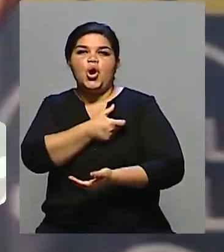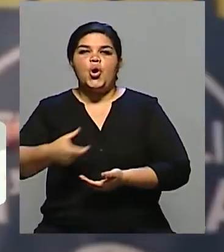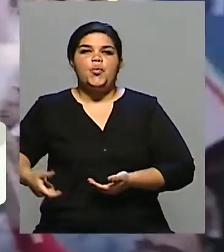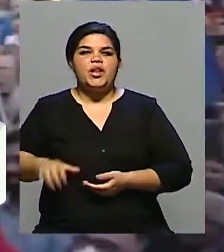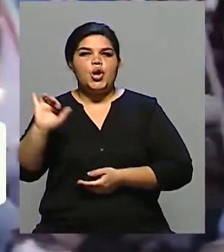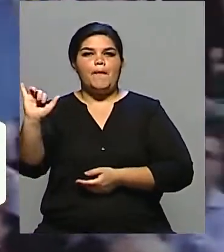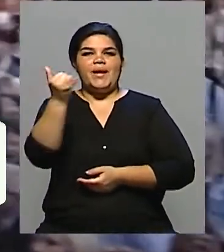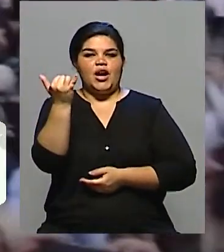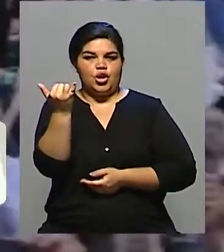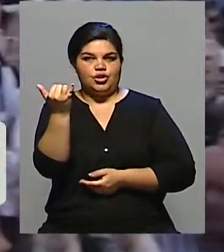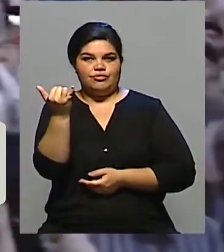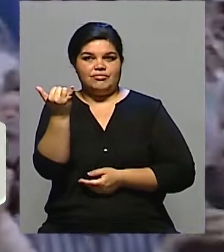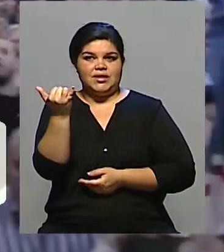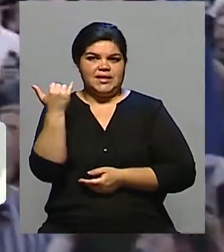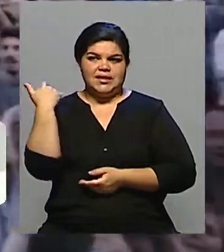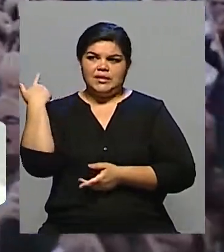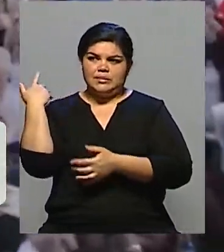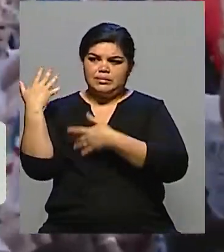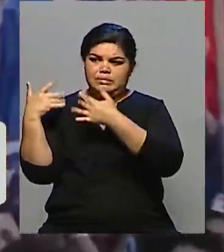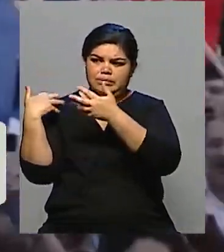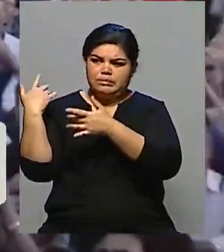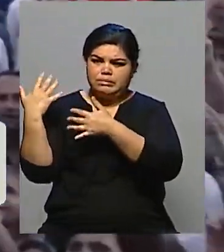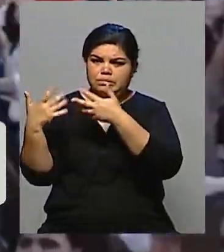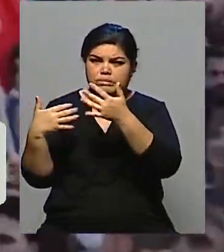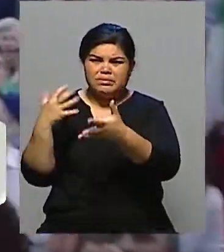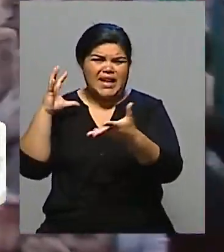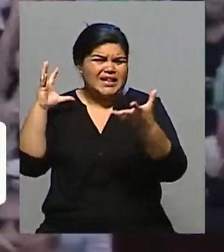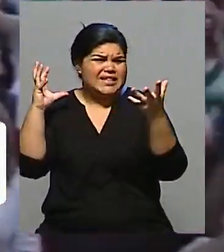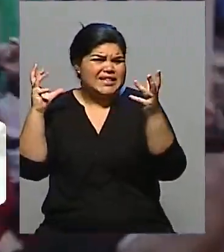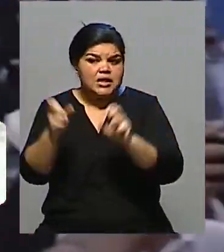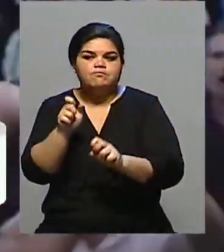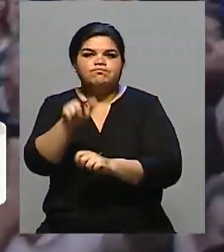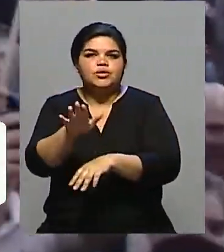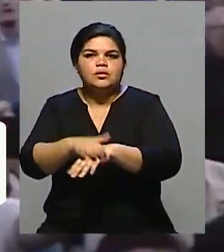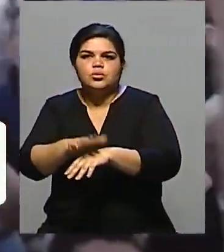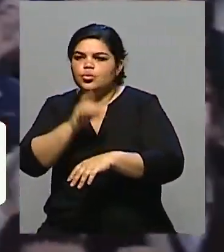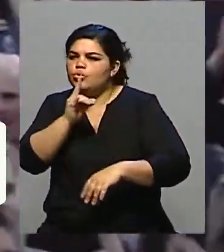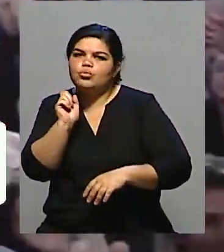llevó Italia a esta gravísima situación. ¿Ok? Bueno,